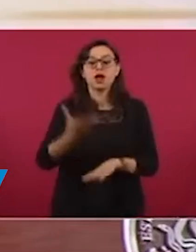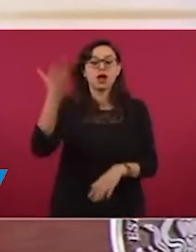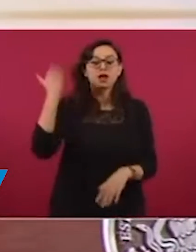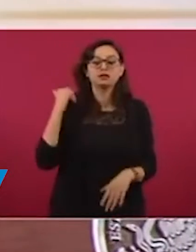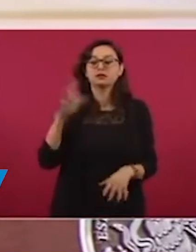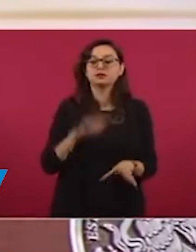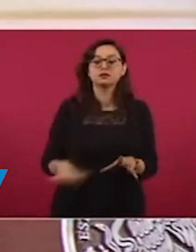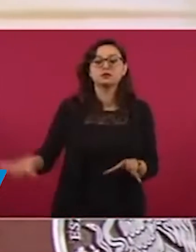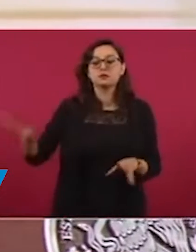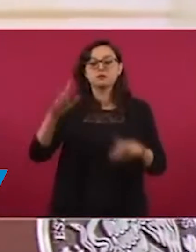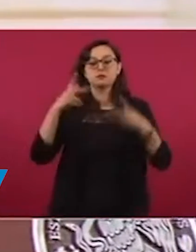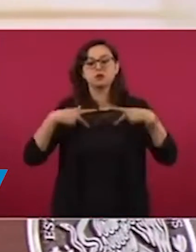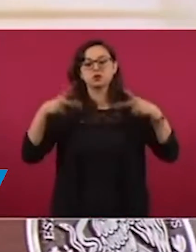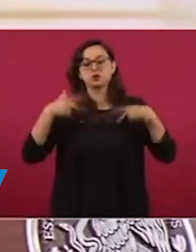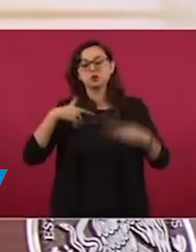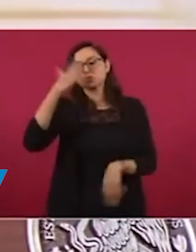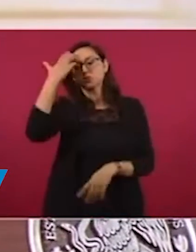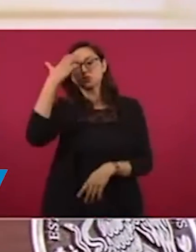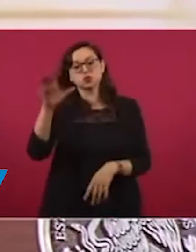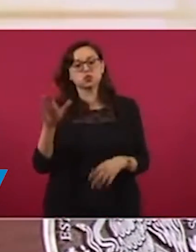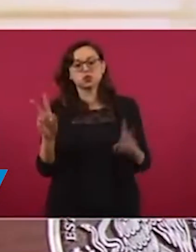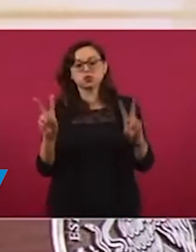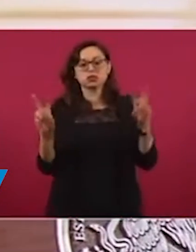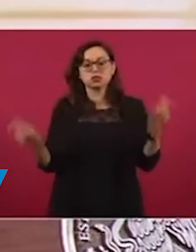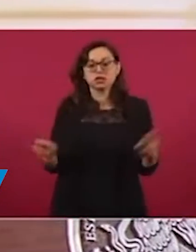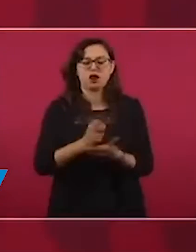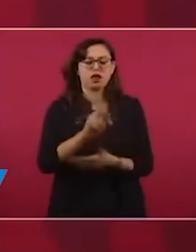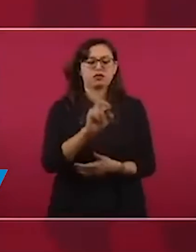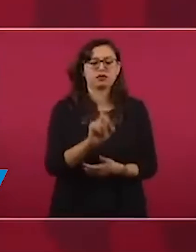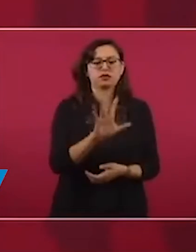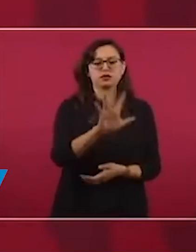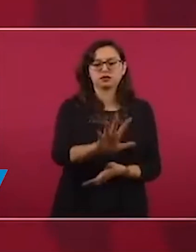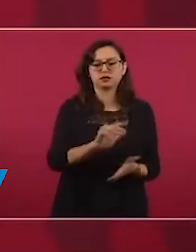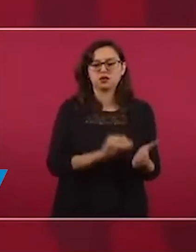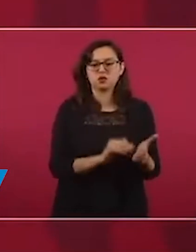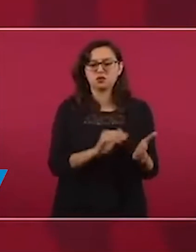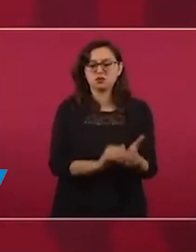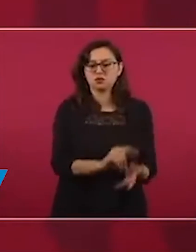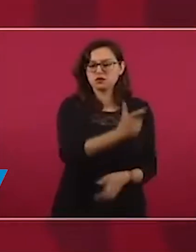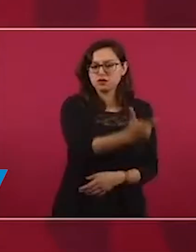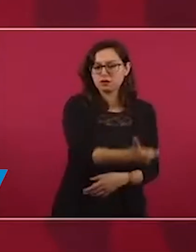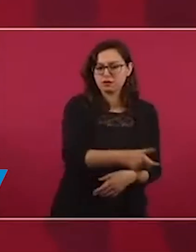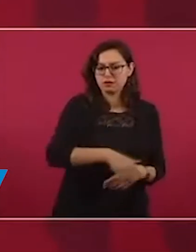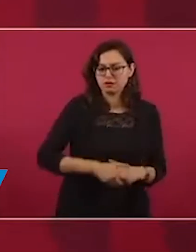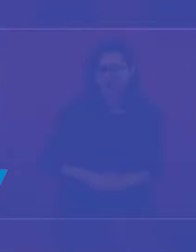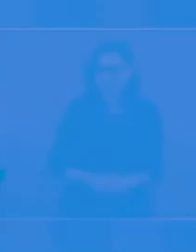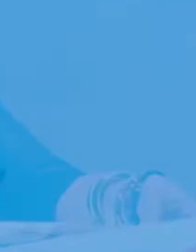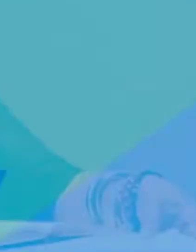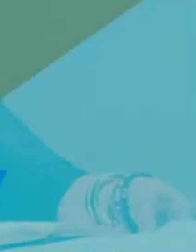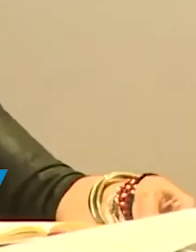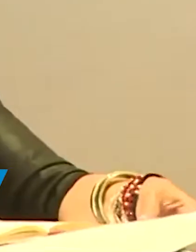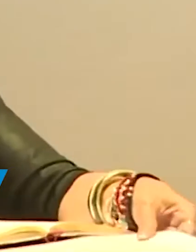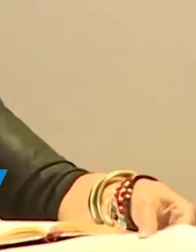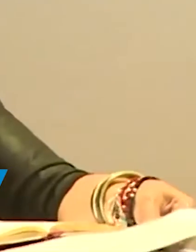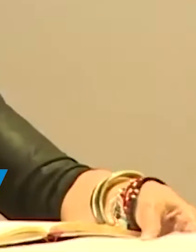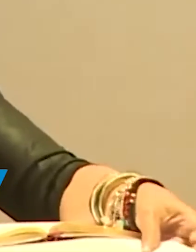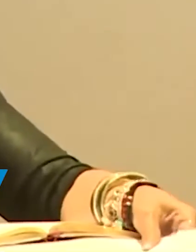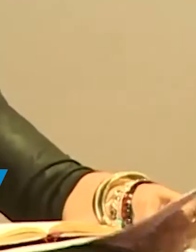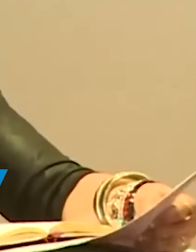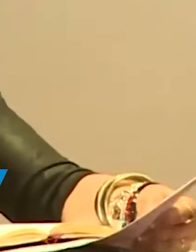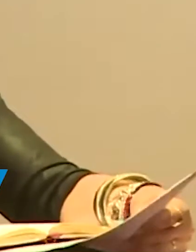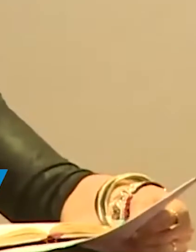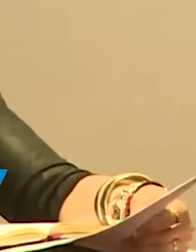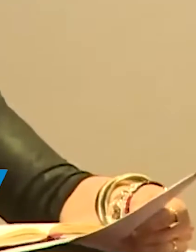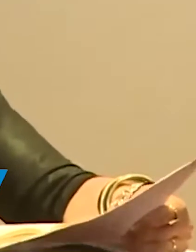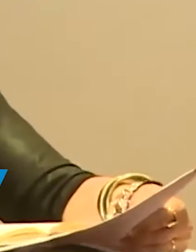los profesionales que se requieren para garantizar el derecho a la salud dijo el presidente andrés manuel lópez obrador la gobernadora de